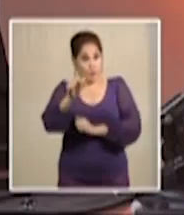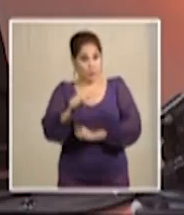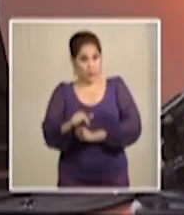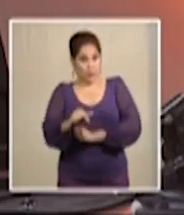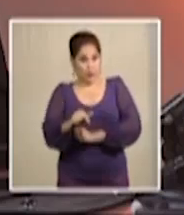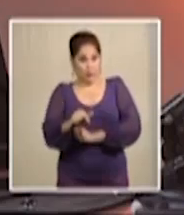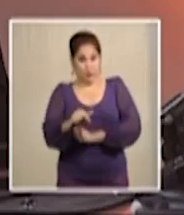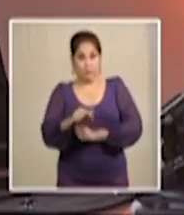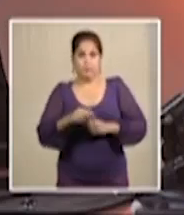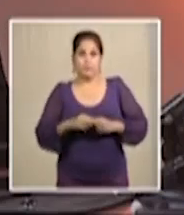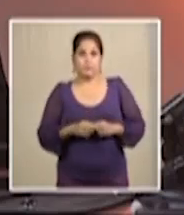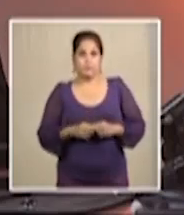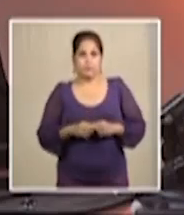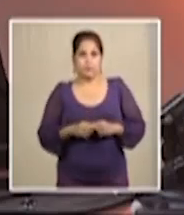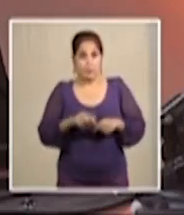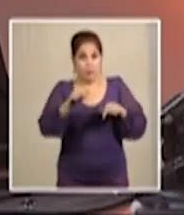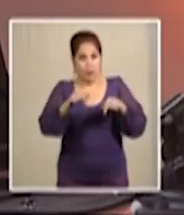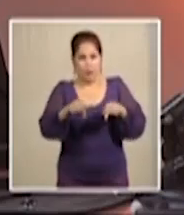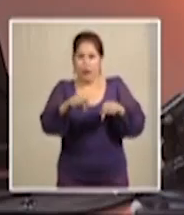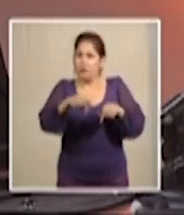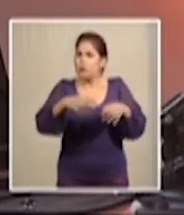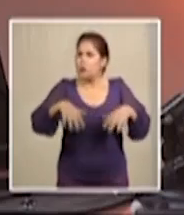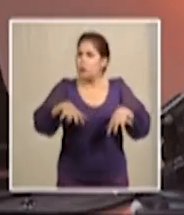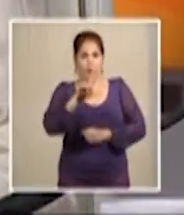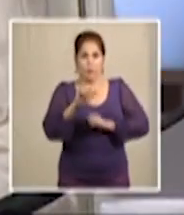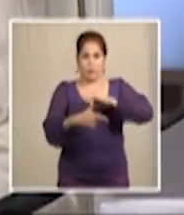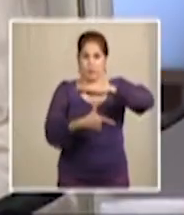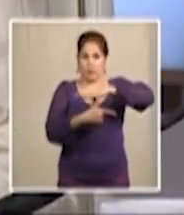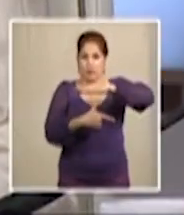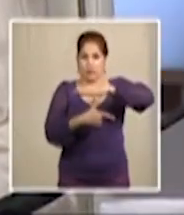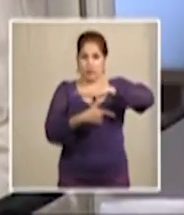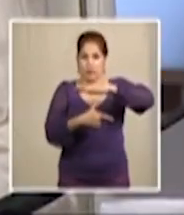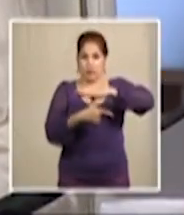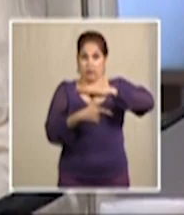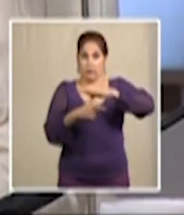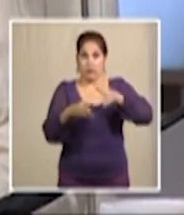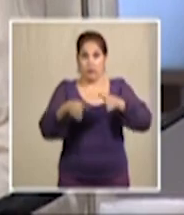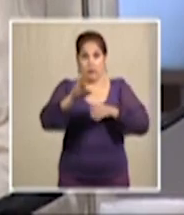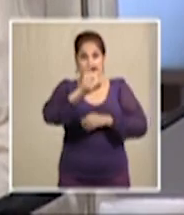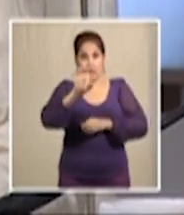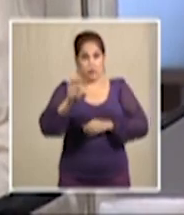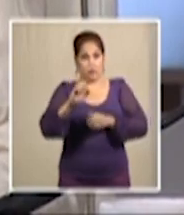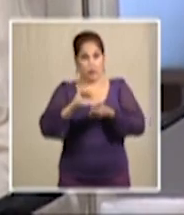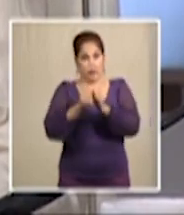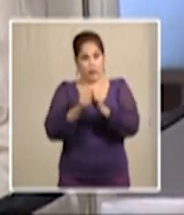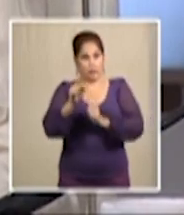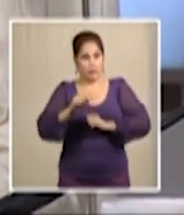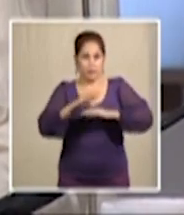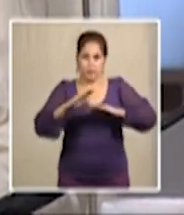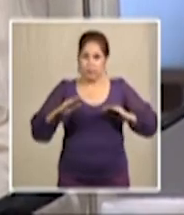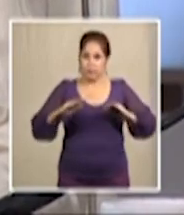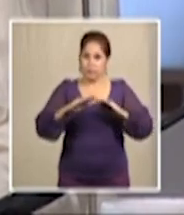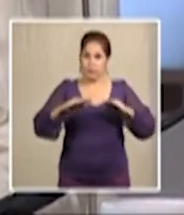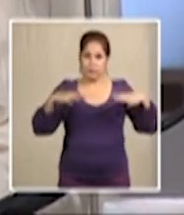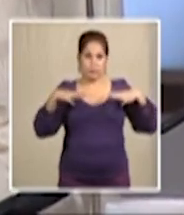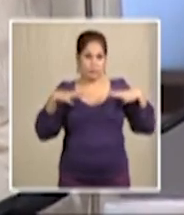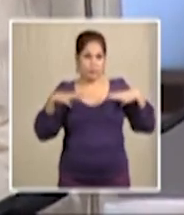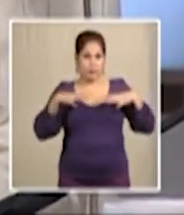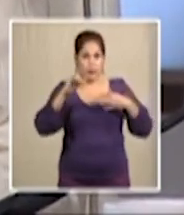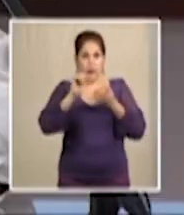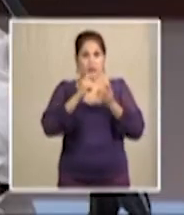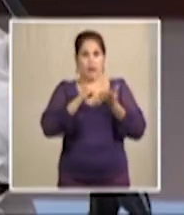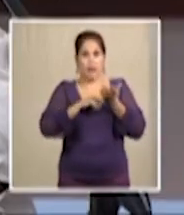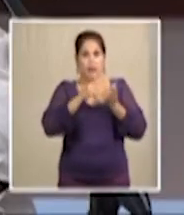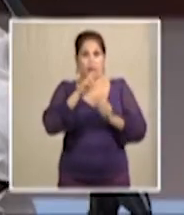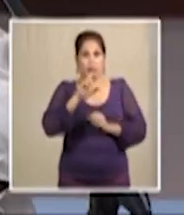durante la mesa redonda dedicada a la cita olímpica se reiteró que cuba tiene clasificado hasta el momento 56 atletas en 11 deportes